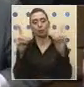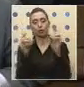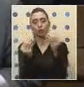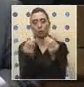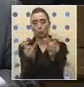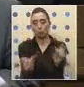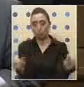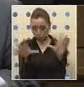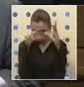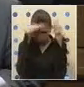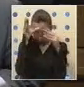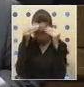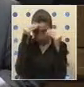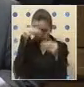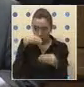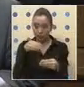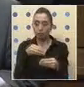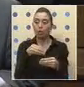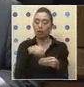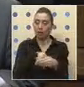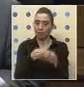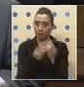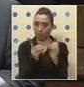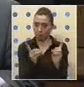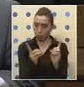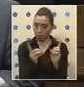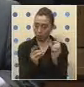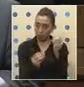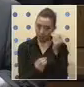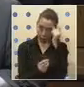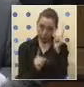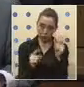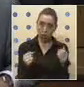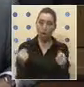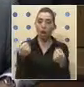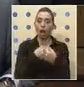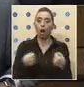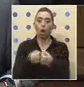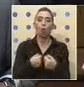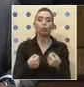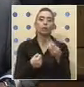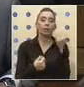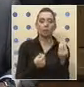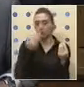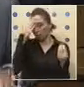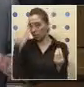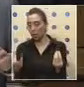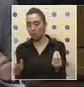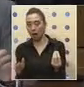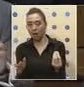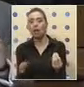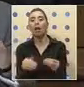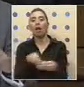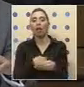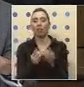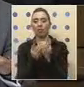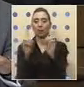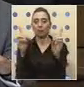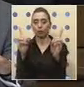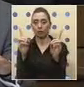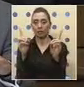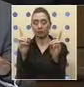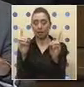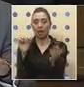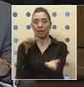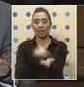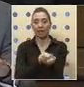aprendimos que esta, bien entendida, no es una lucha entre las fuerzas del bien y el mal. La democracia como tal reclama en su